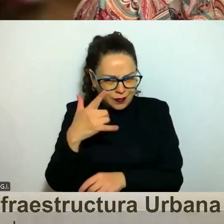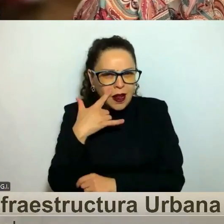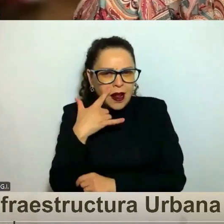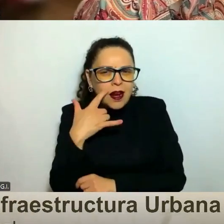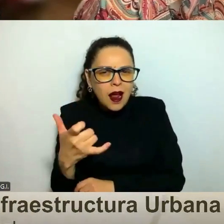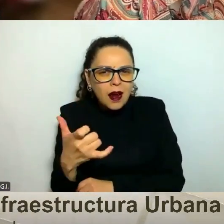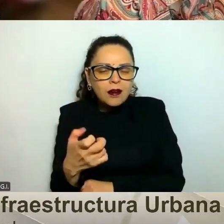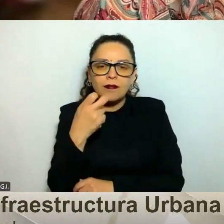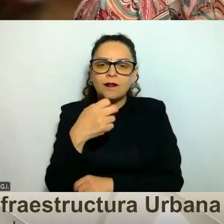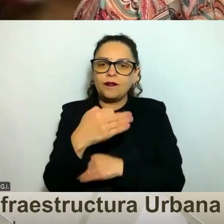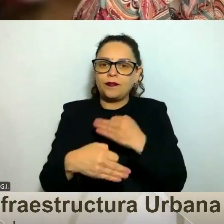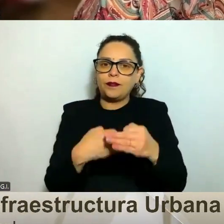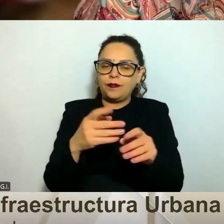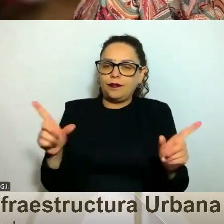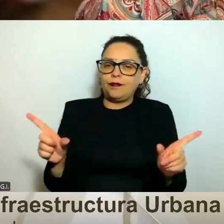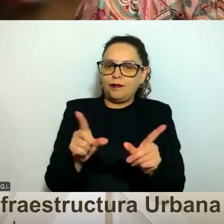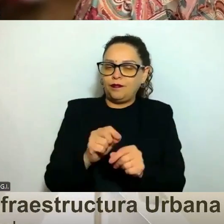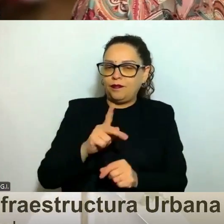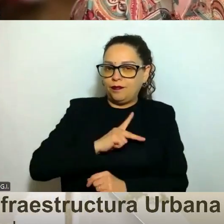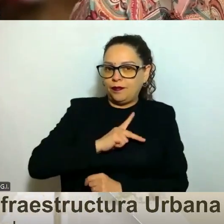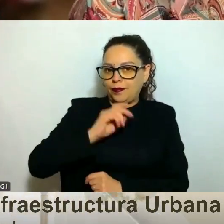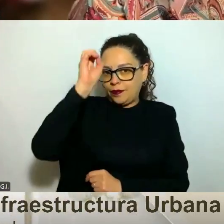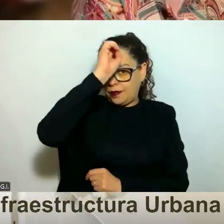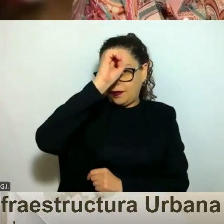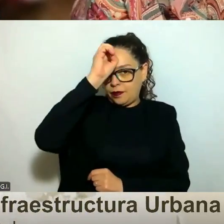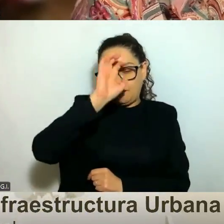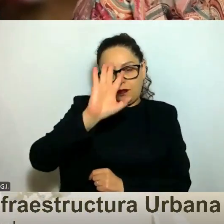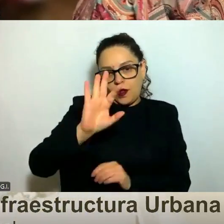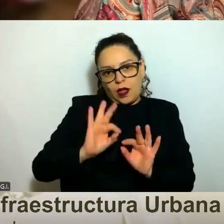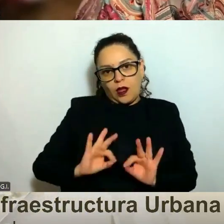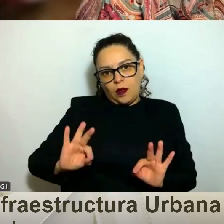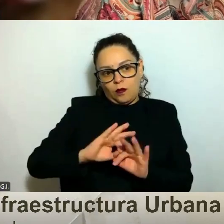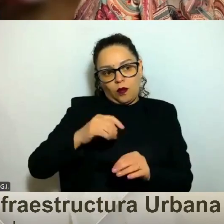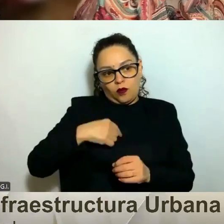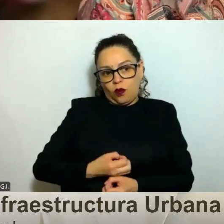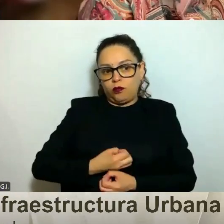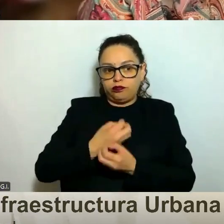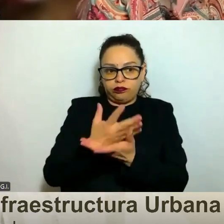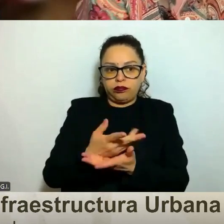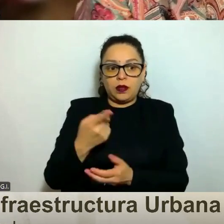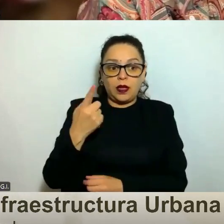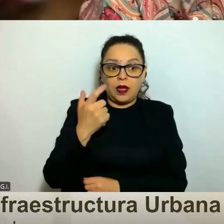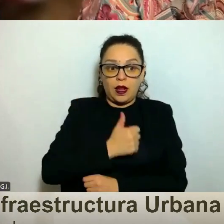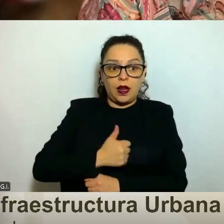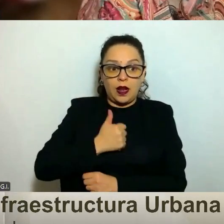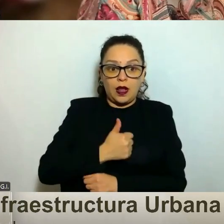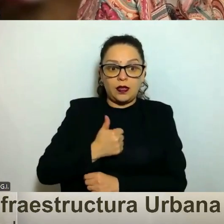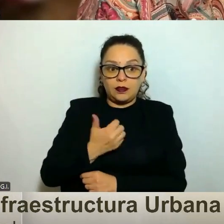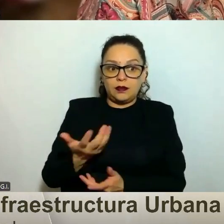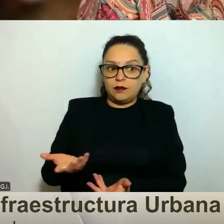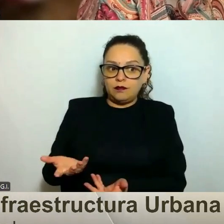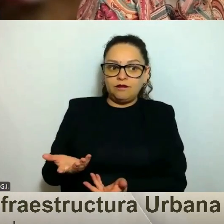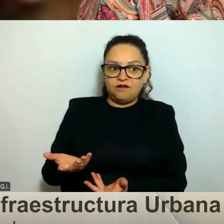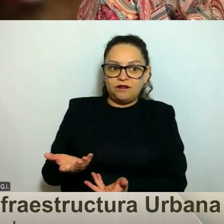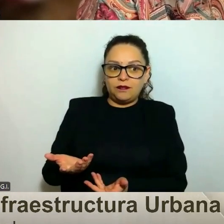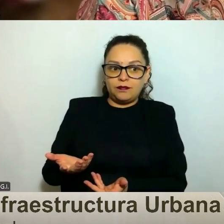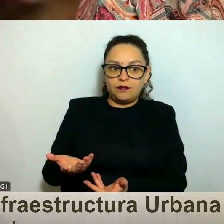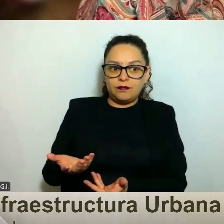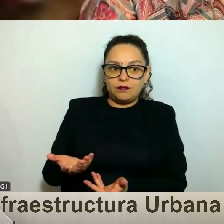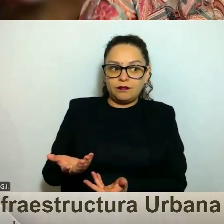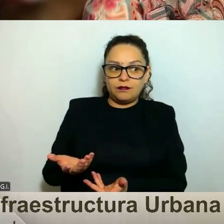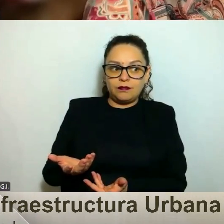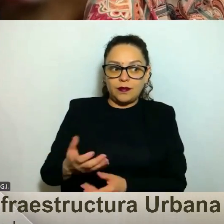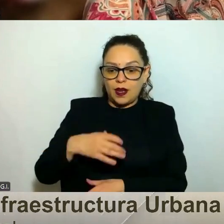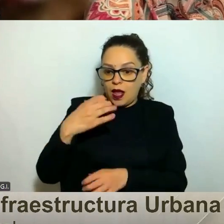y sí, pues sí quiero decir que es una pena que estemos cerrando este ciclo con antecedentes como esto. Es